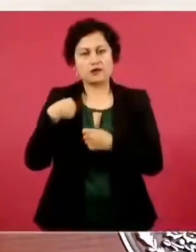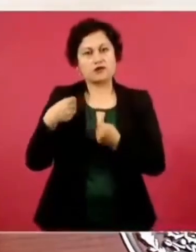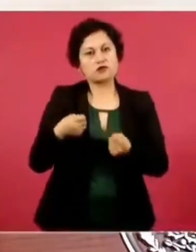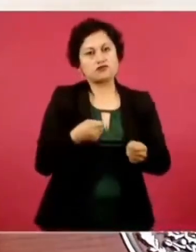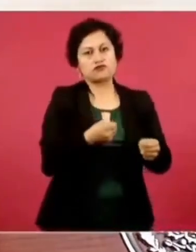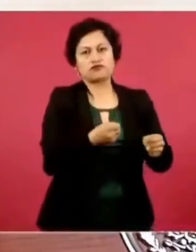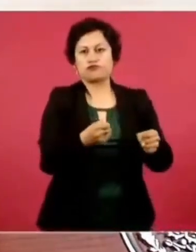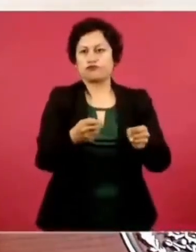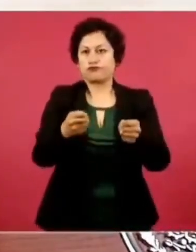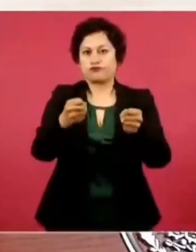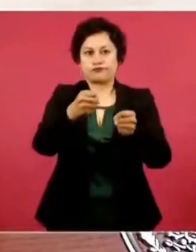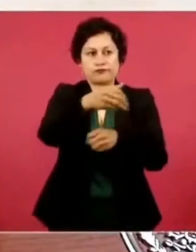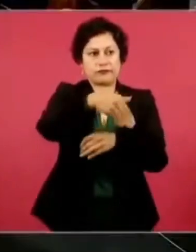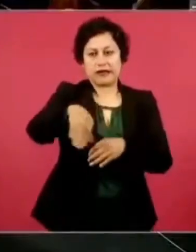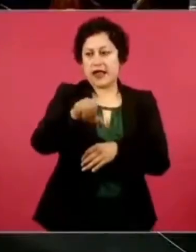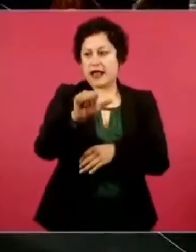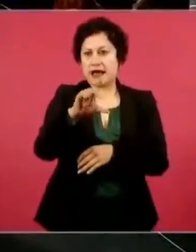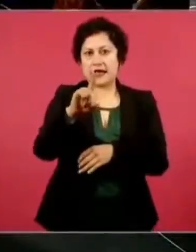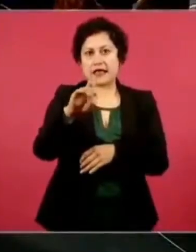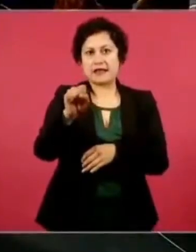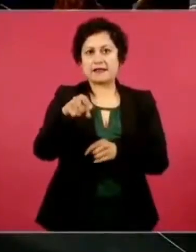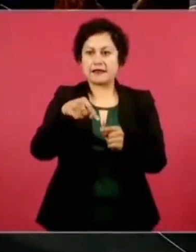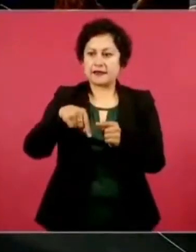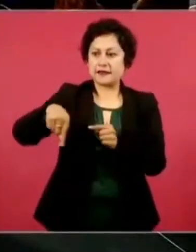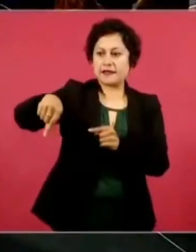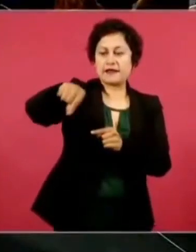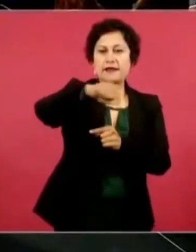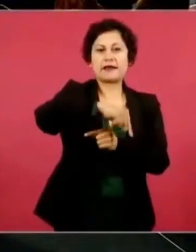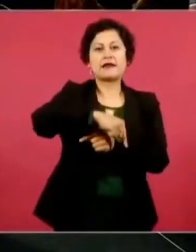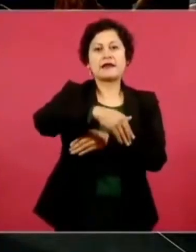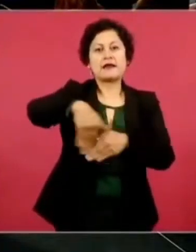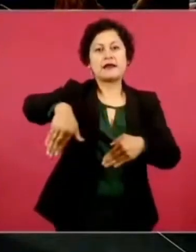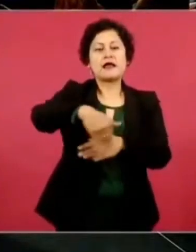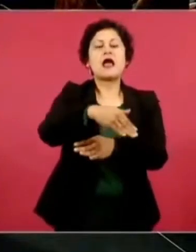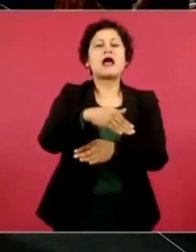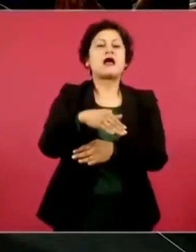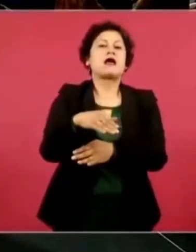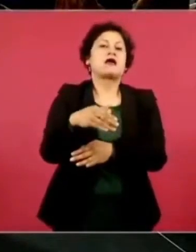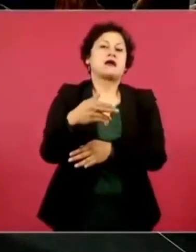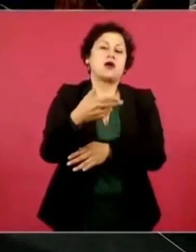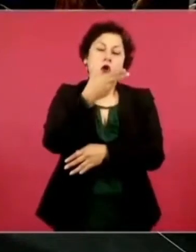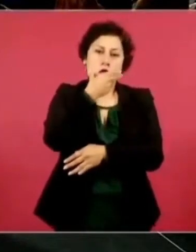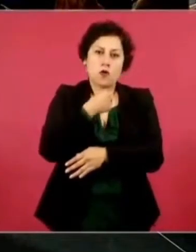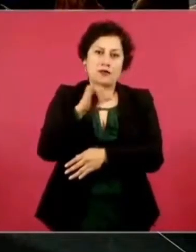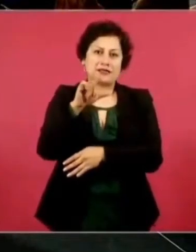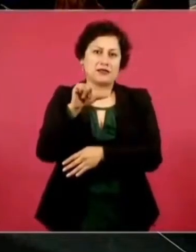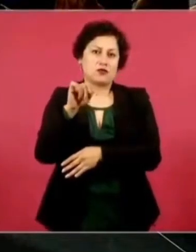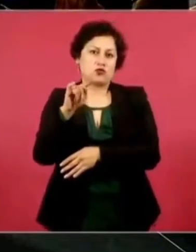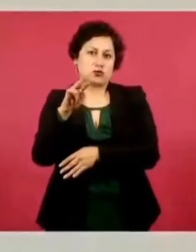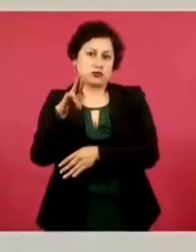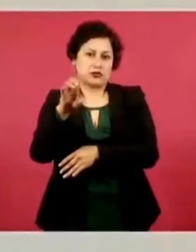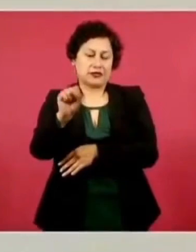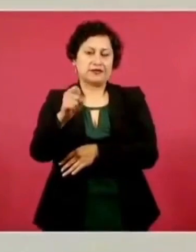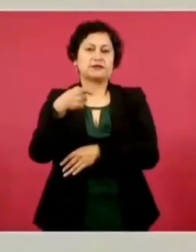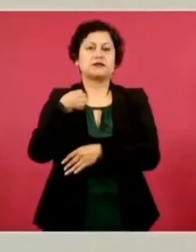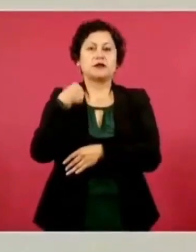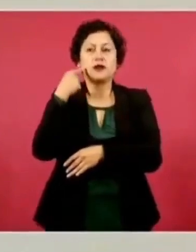y contra esquina de la rotonda de los Hombres Ilustres es cuando yo encuentro a 3 policías de